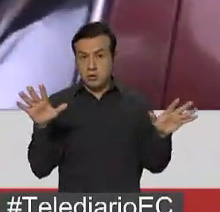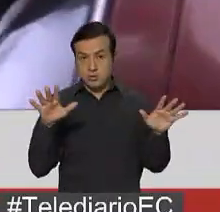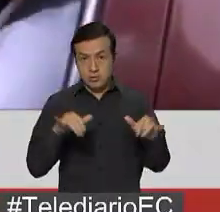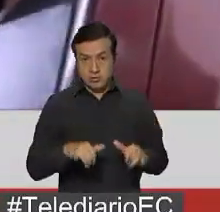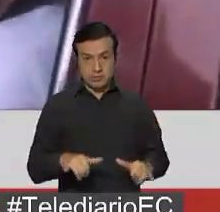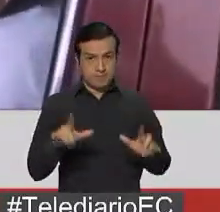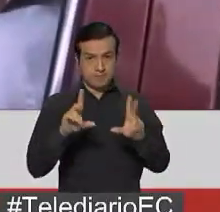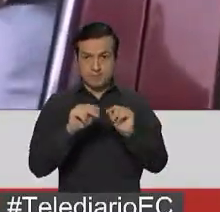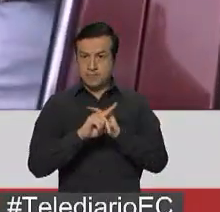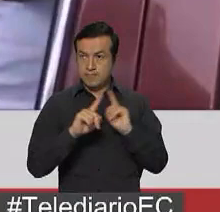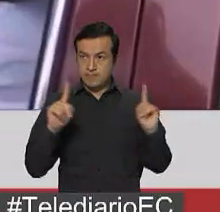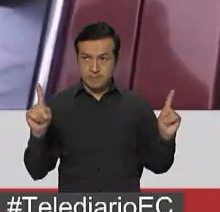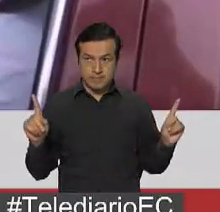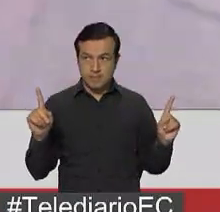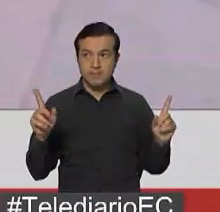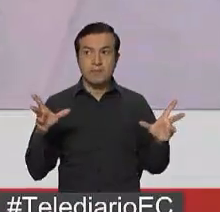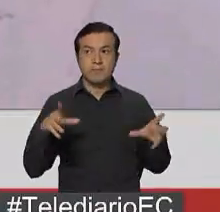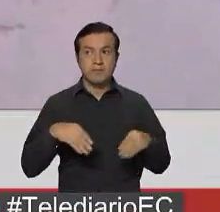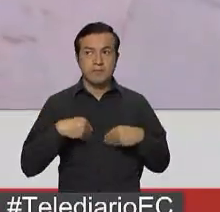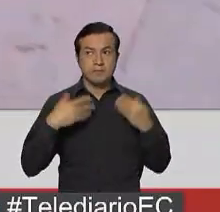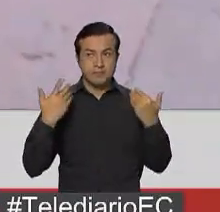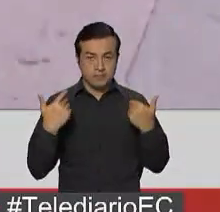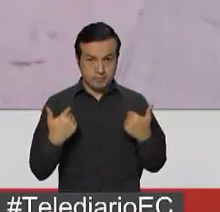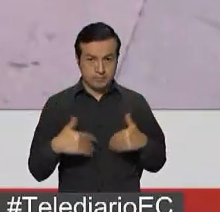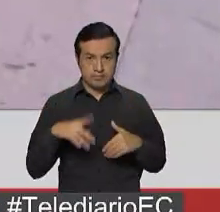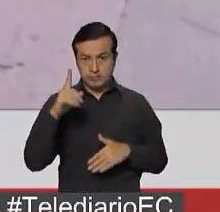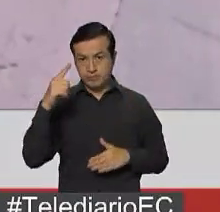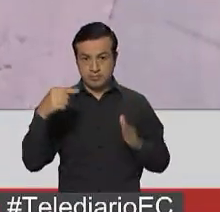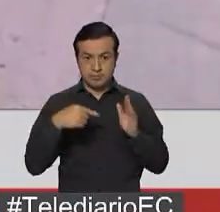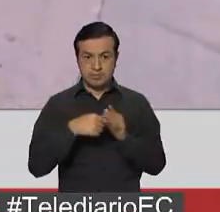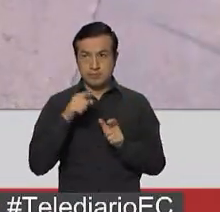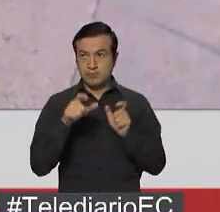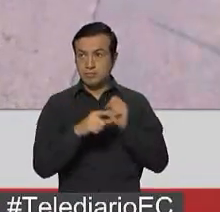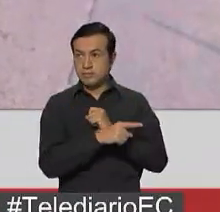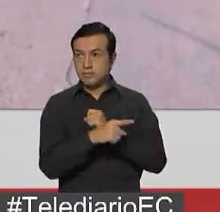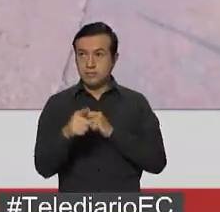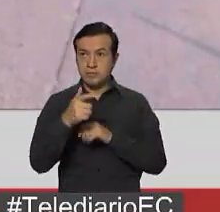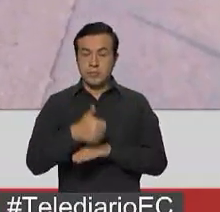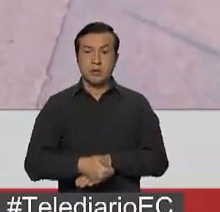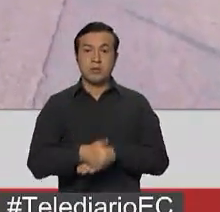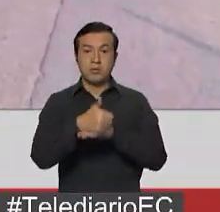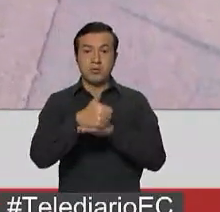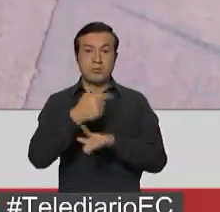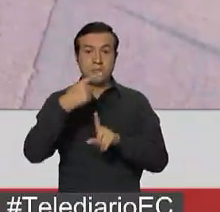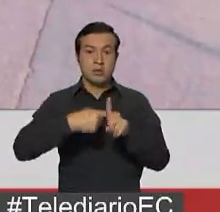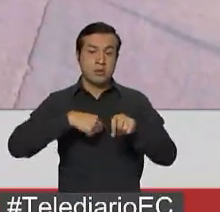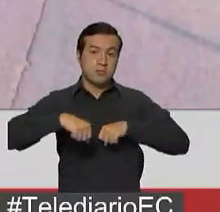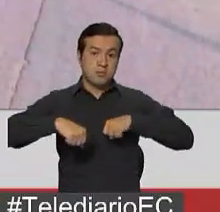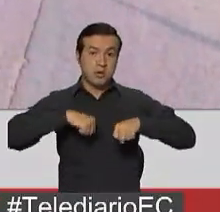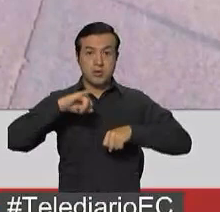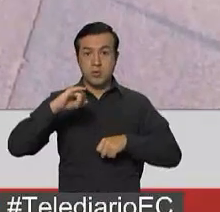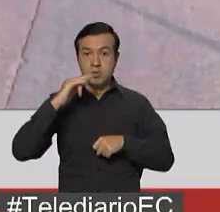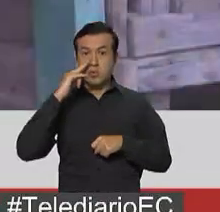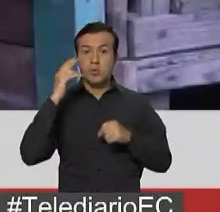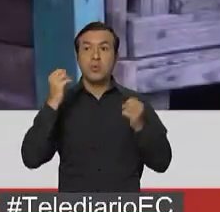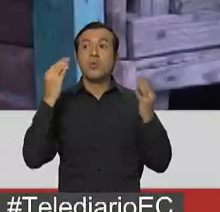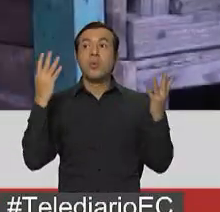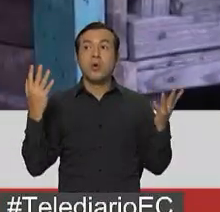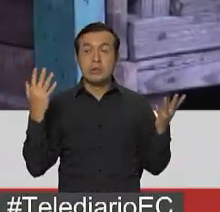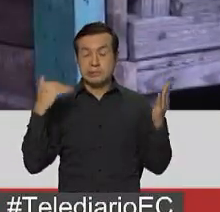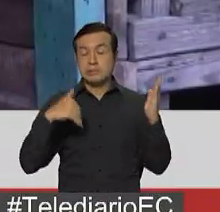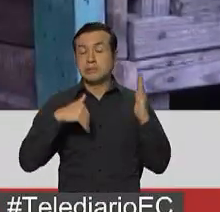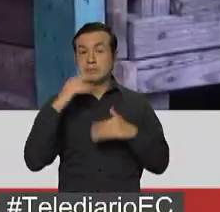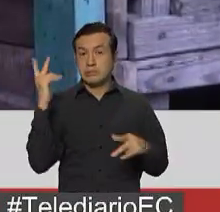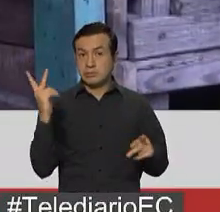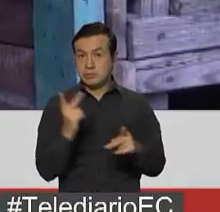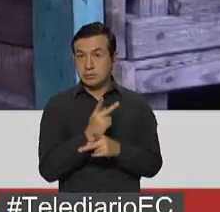19 la medida fue adoptada tras superar los 1000 casos pues según las autoridades en mayo y junio llegarían a tener el pico más